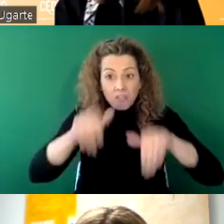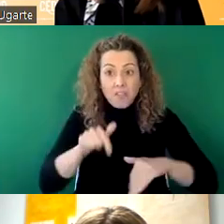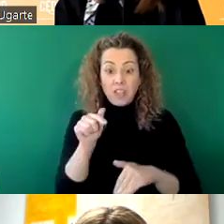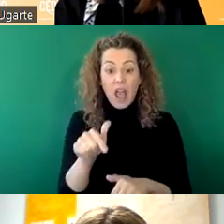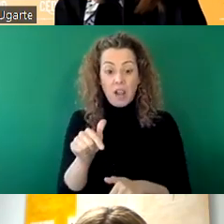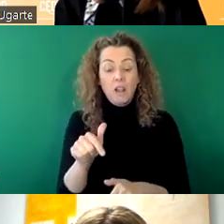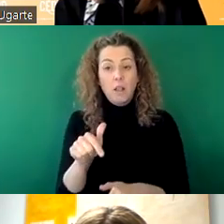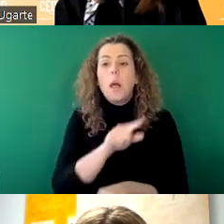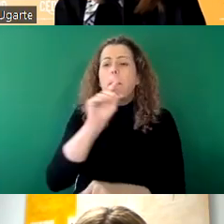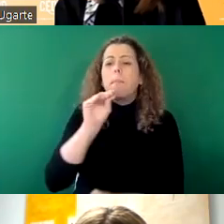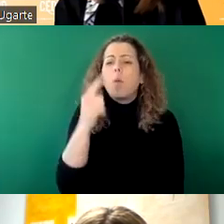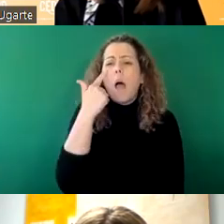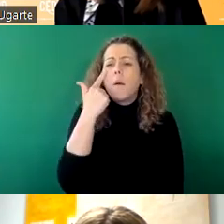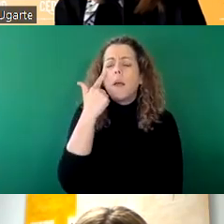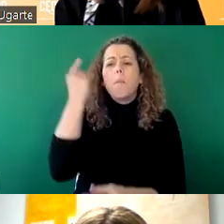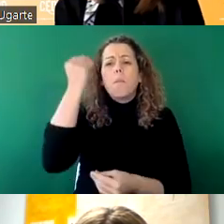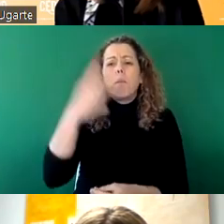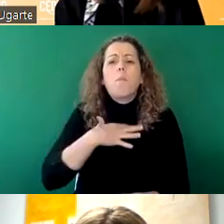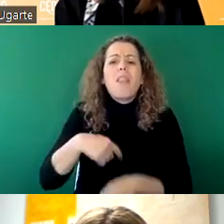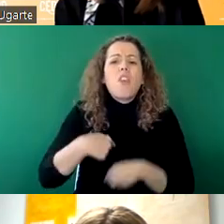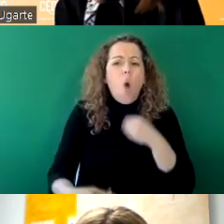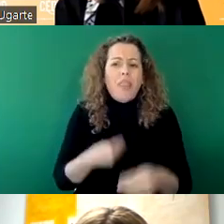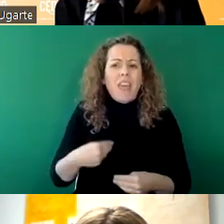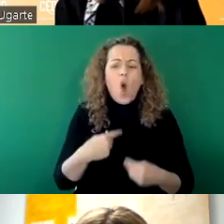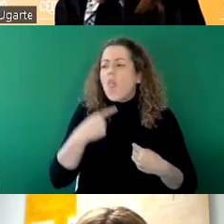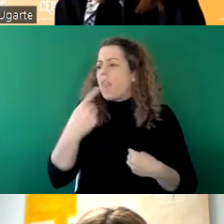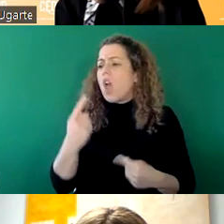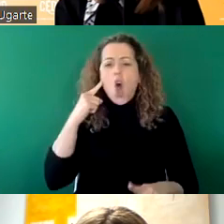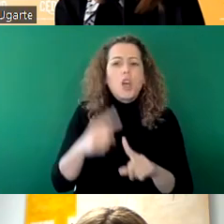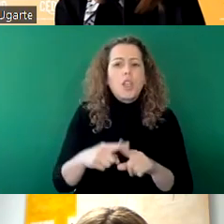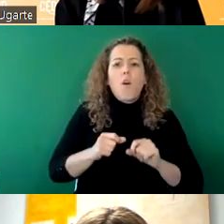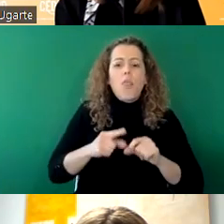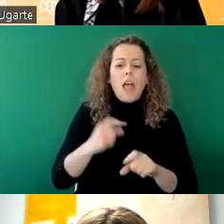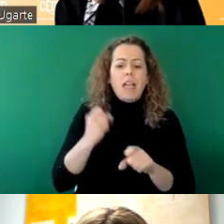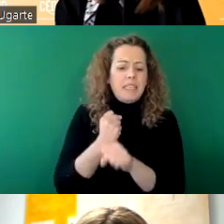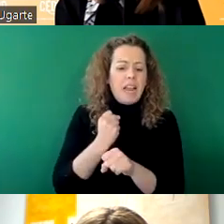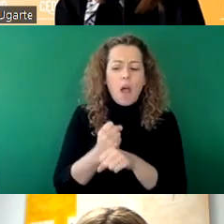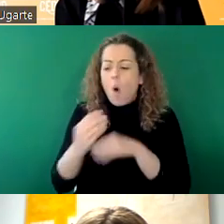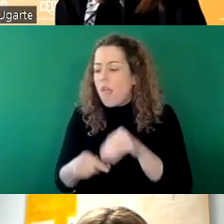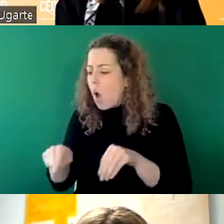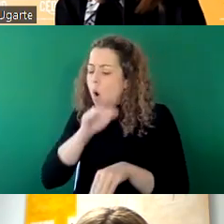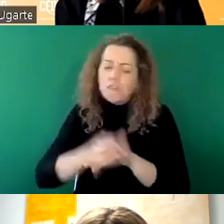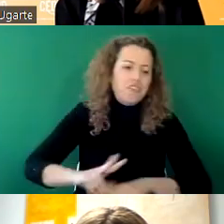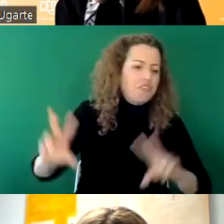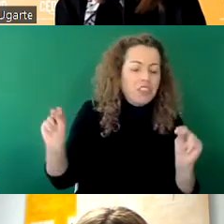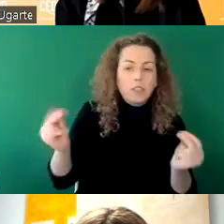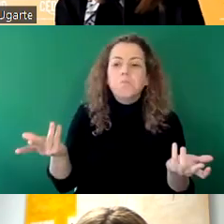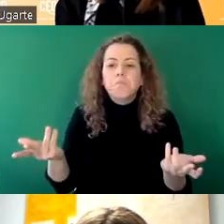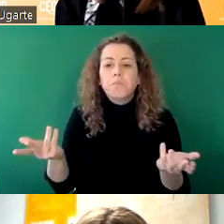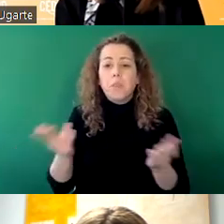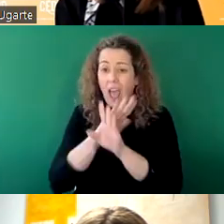se le pregunta qué podría razonablemente yo hacer o decir para conseguir que hagas la tarea o que dejes de hacer la tarea. Y al final tenemos